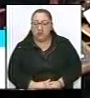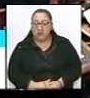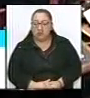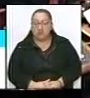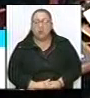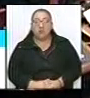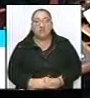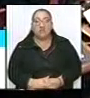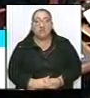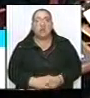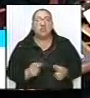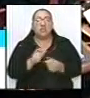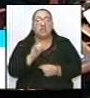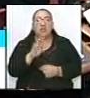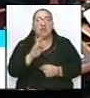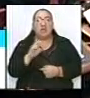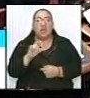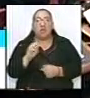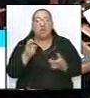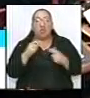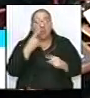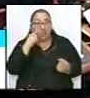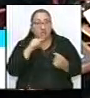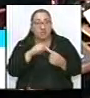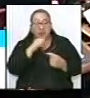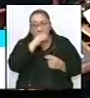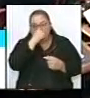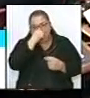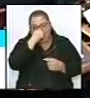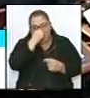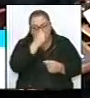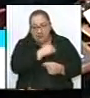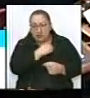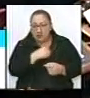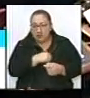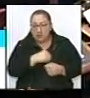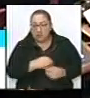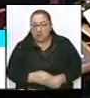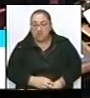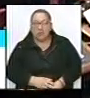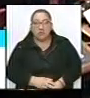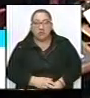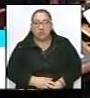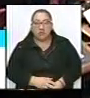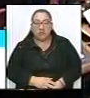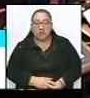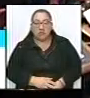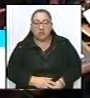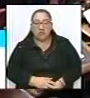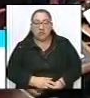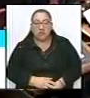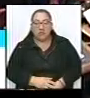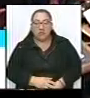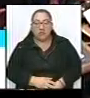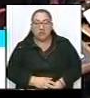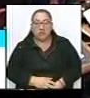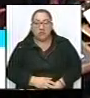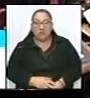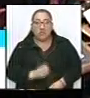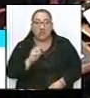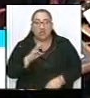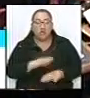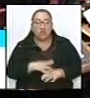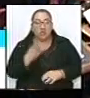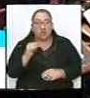la referencia es a cuando la observación del Ejecutivo se refiere a la existencia de una iniciativa de